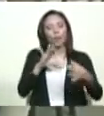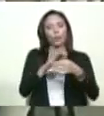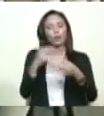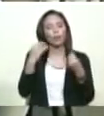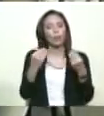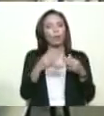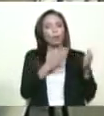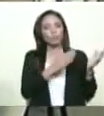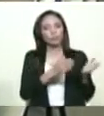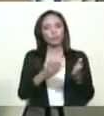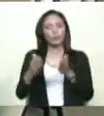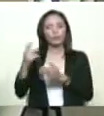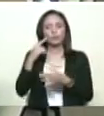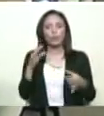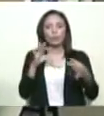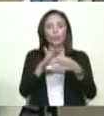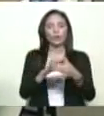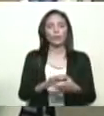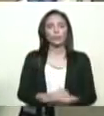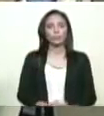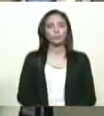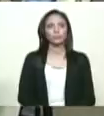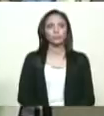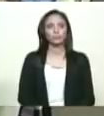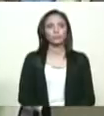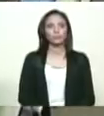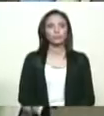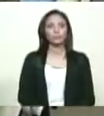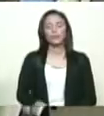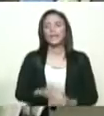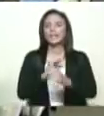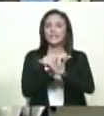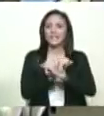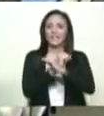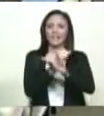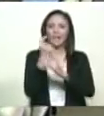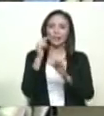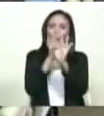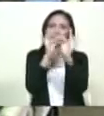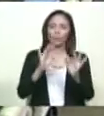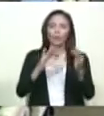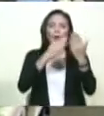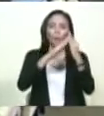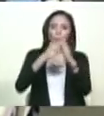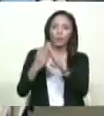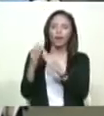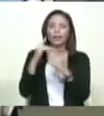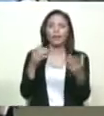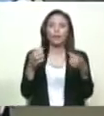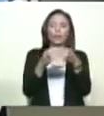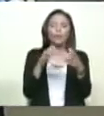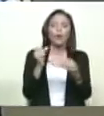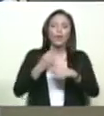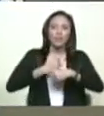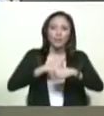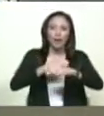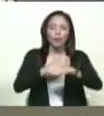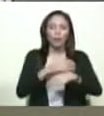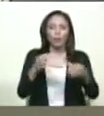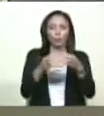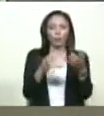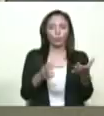organización los sindicatos los consejos obreros entre los trabajadores